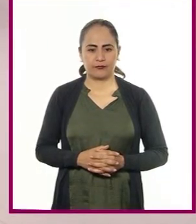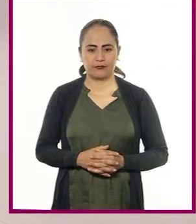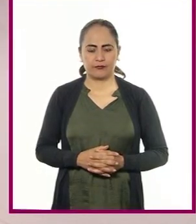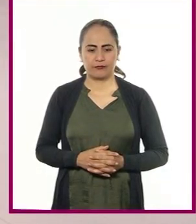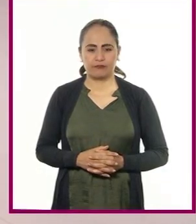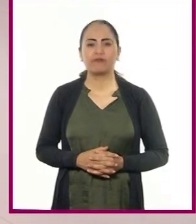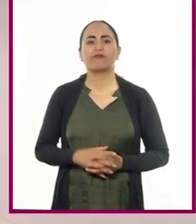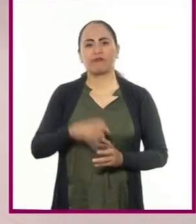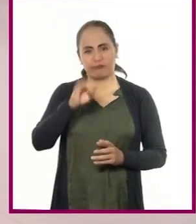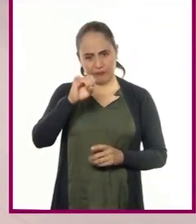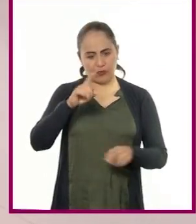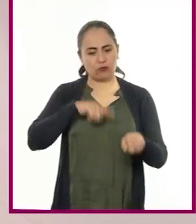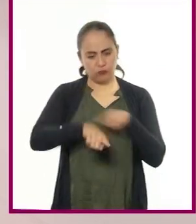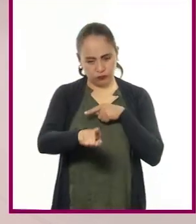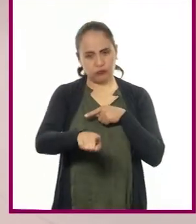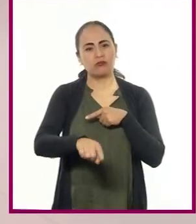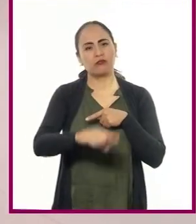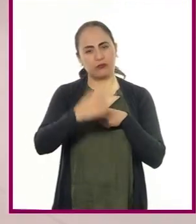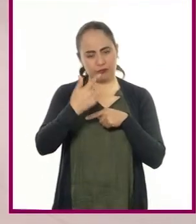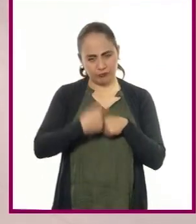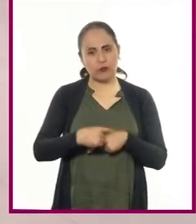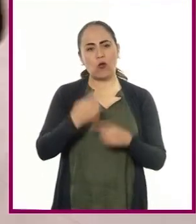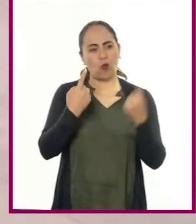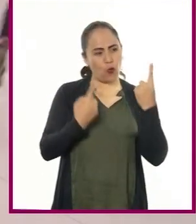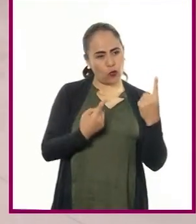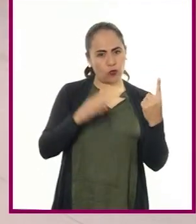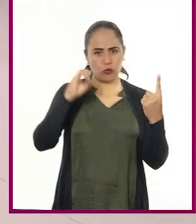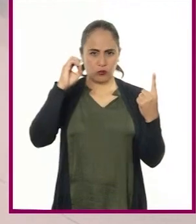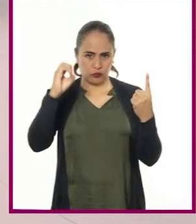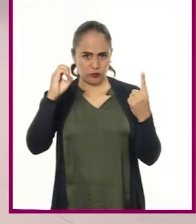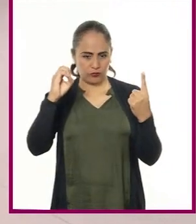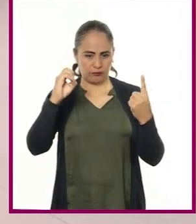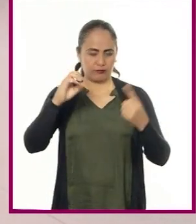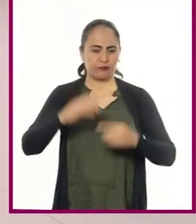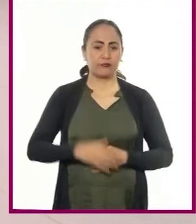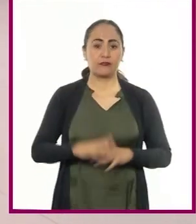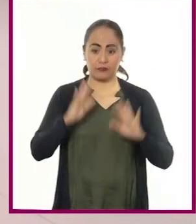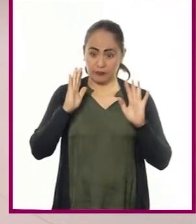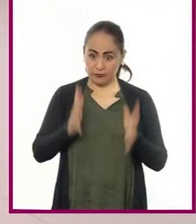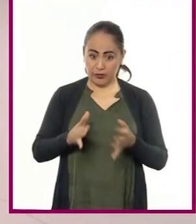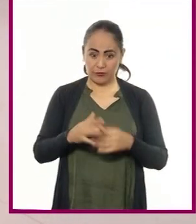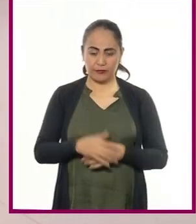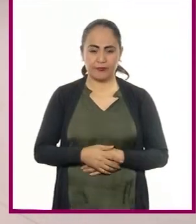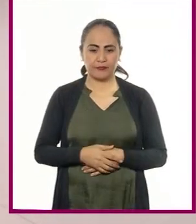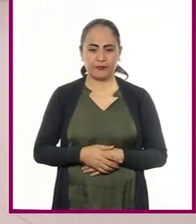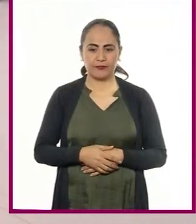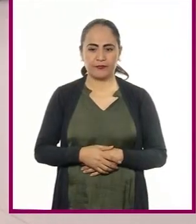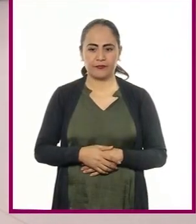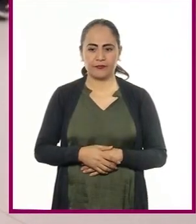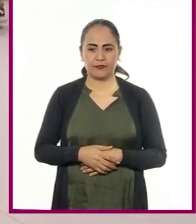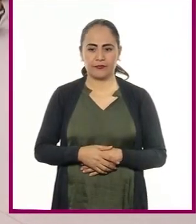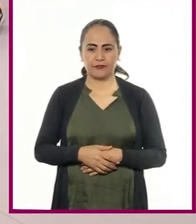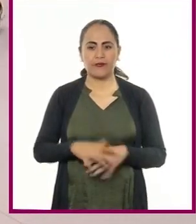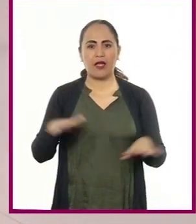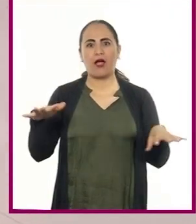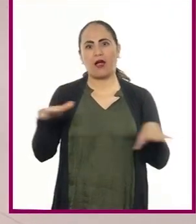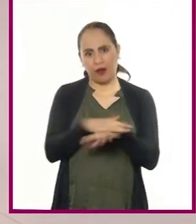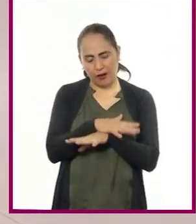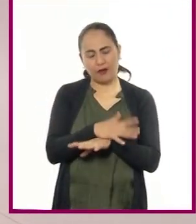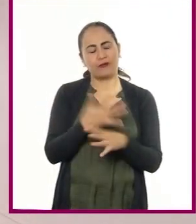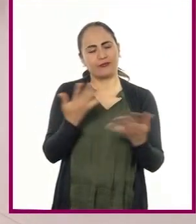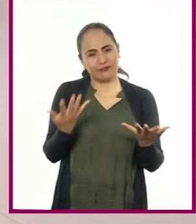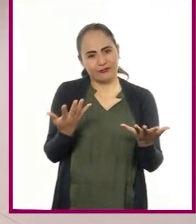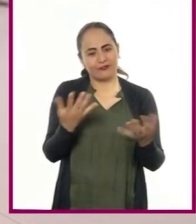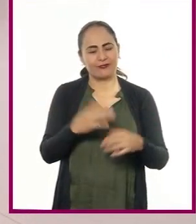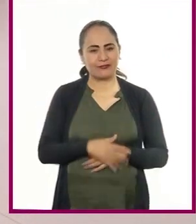Sí entró, sí entró. Ni modo. Sí entró. 1-0. Listos. Ah, no. Ah, no. Cambiamos. Cambiamos aquí.